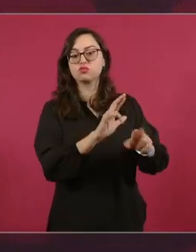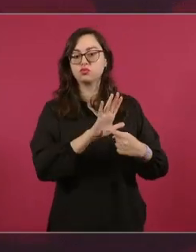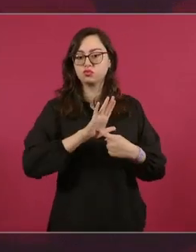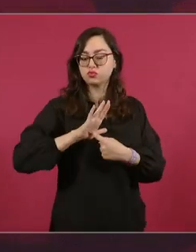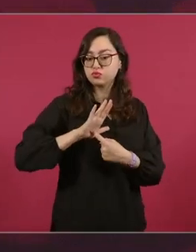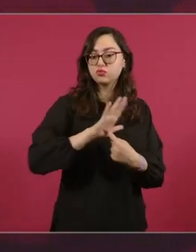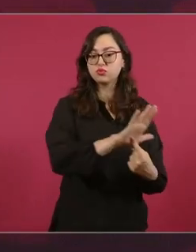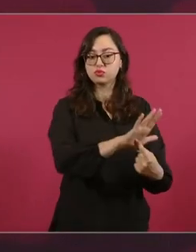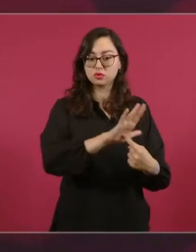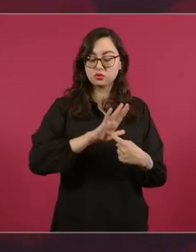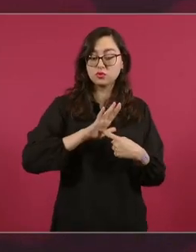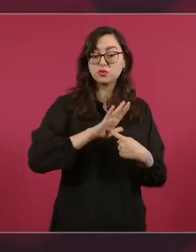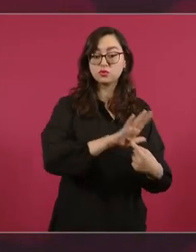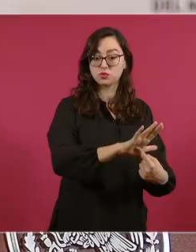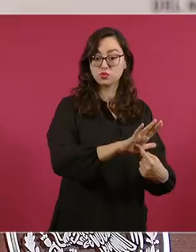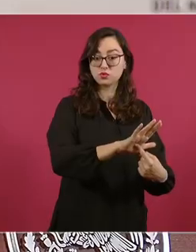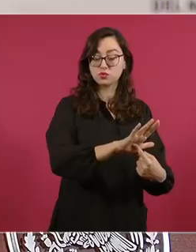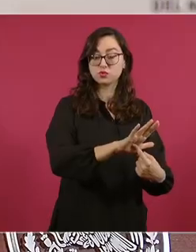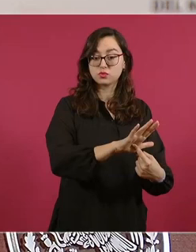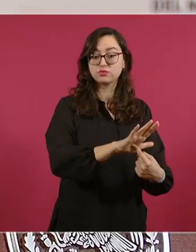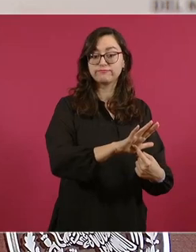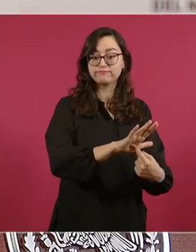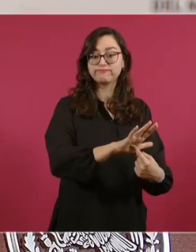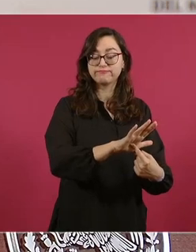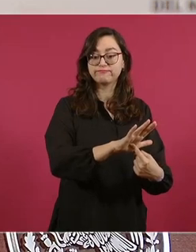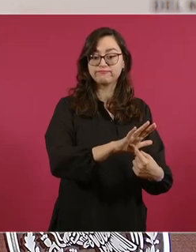tema, sobre todo